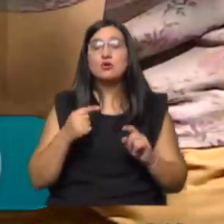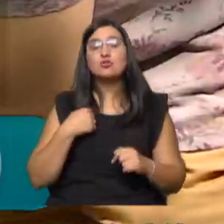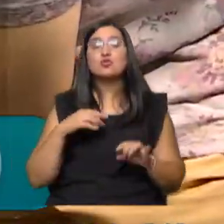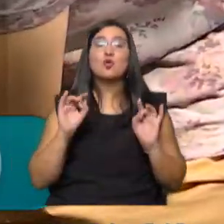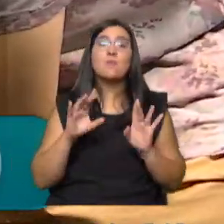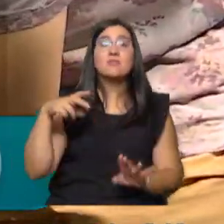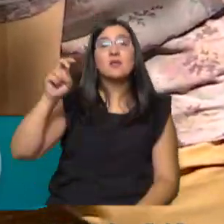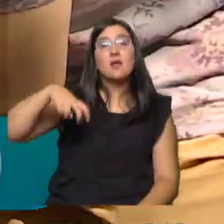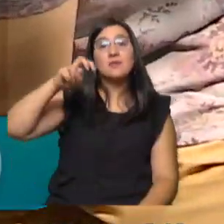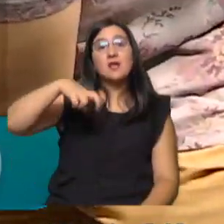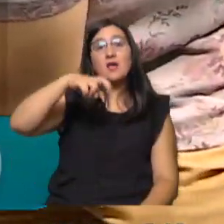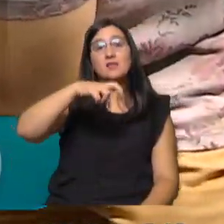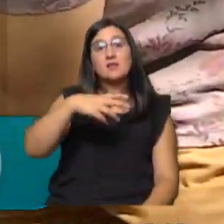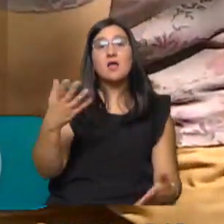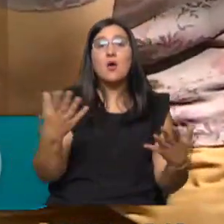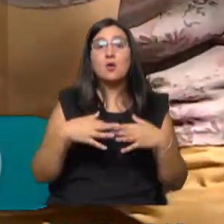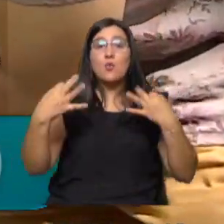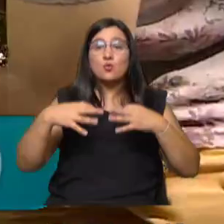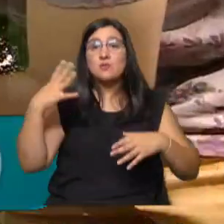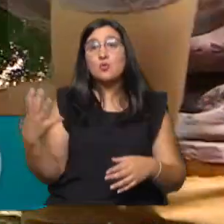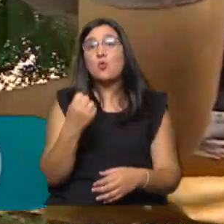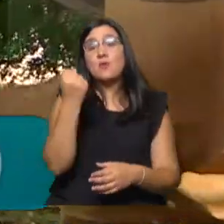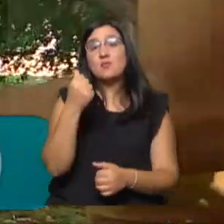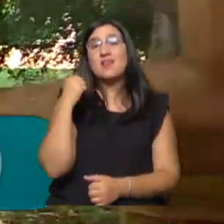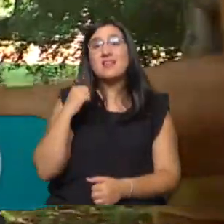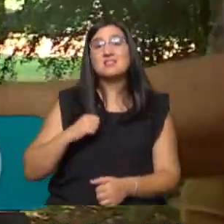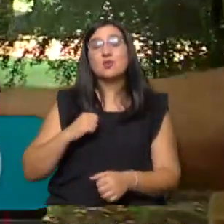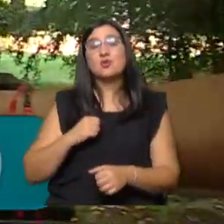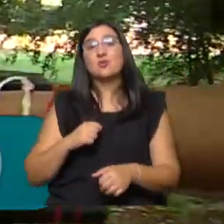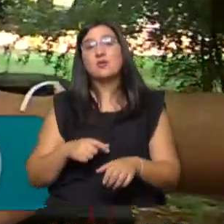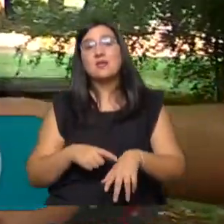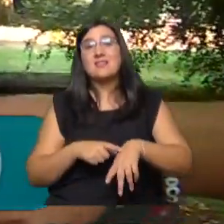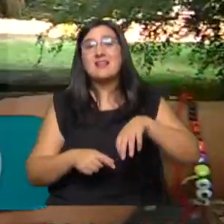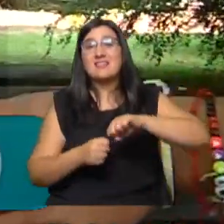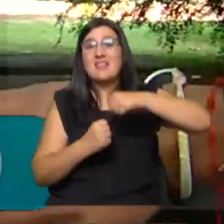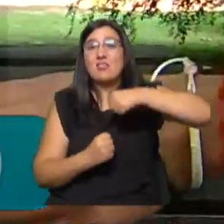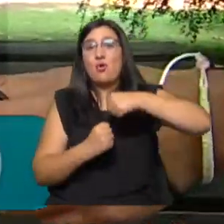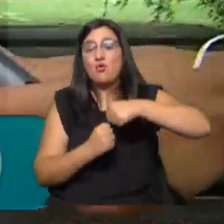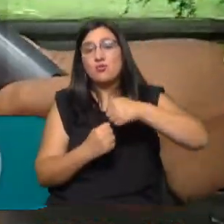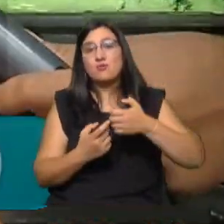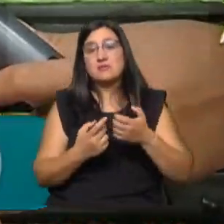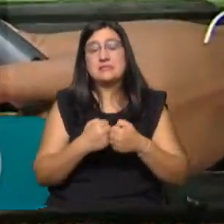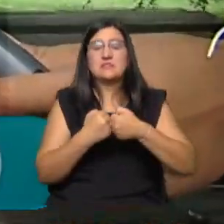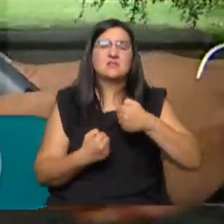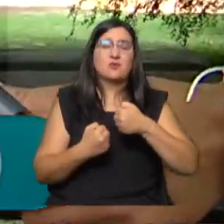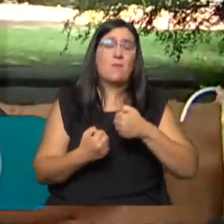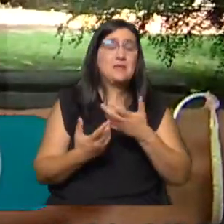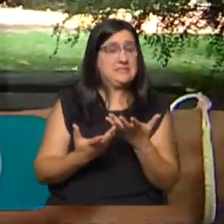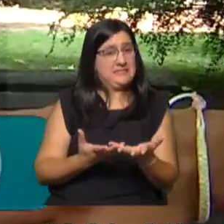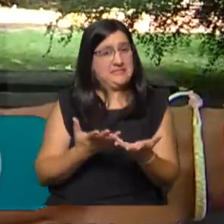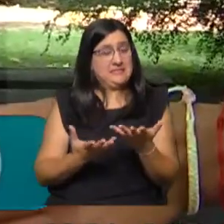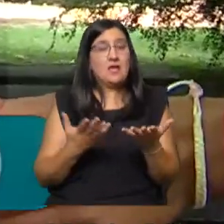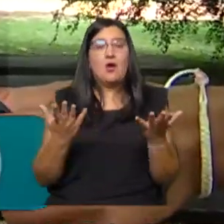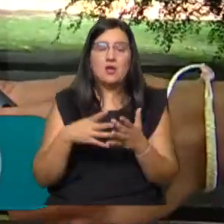caminata, salgo a caminar. Ahora estoy recuperándome de una lesión de tendón de Aquiles y bueno, está. Rompí el tendón y salgo a